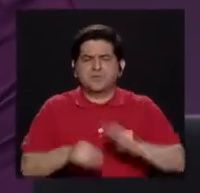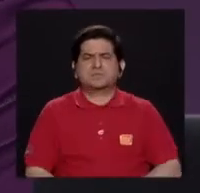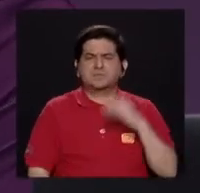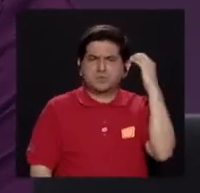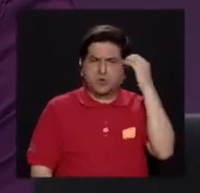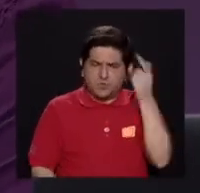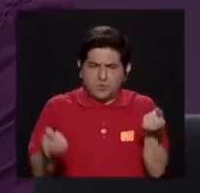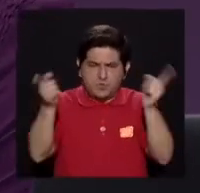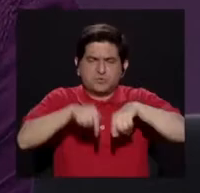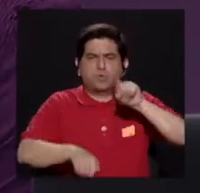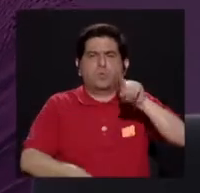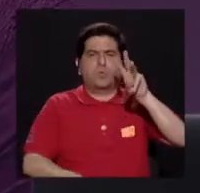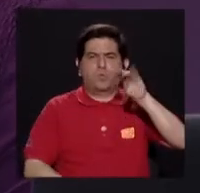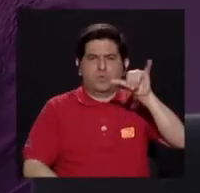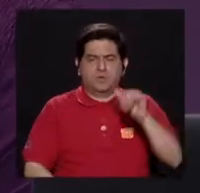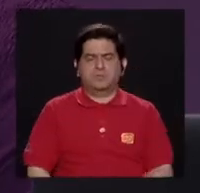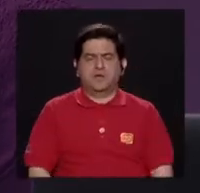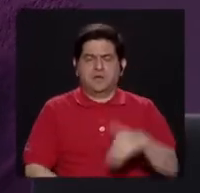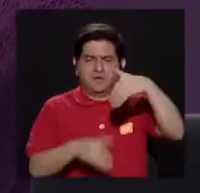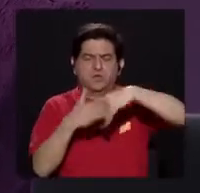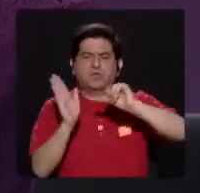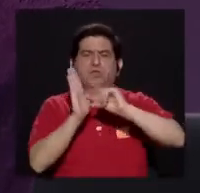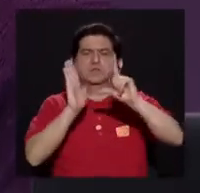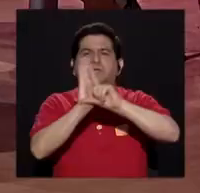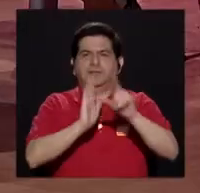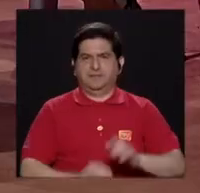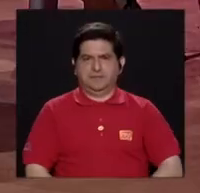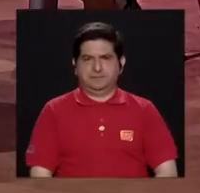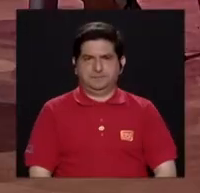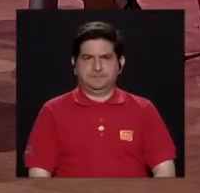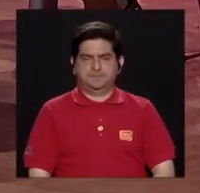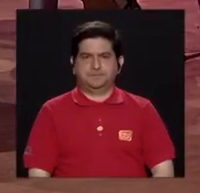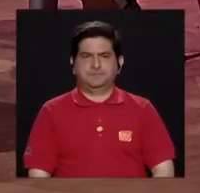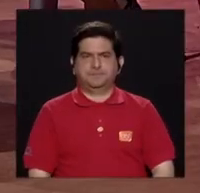pasó el primero de mayo en la Asamblea Legislativa.